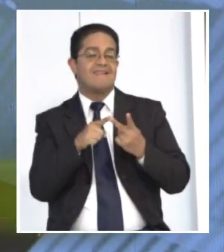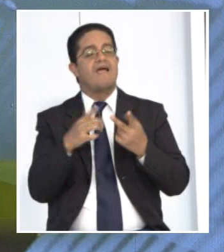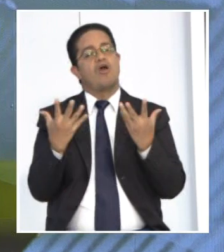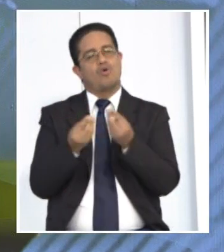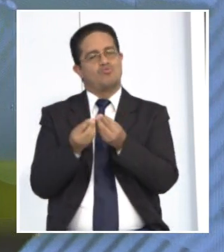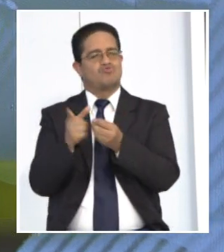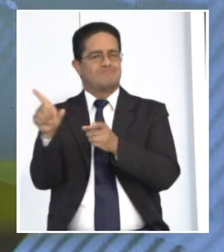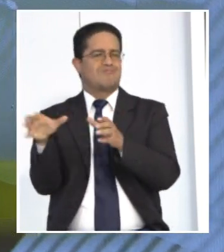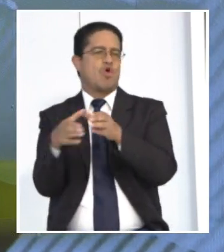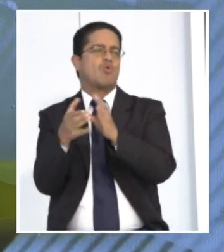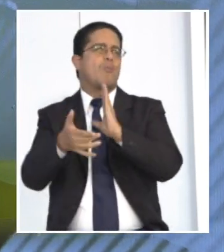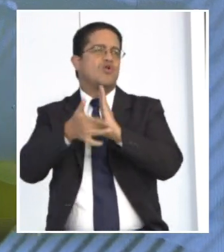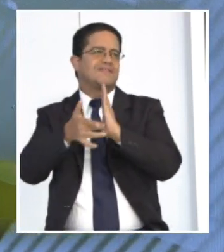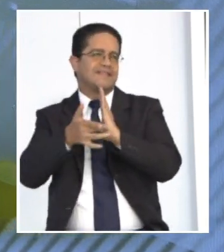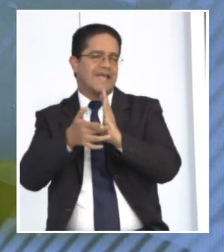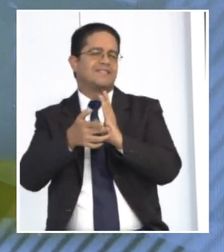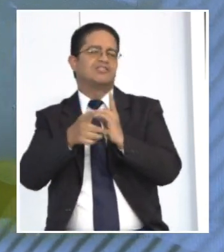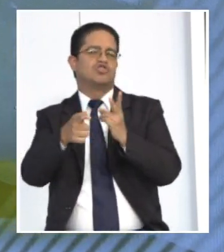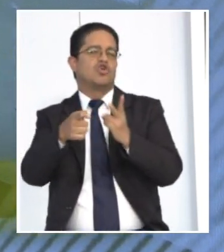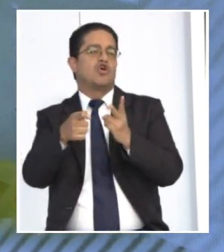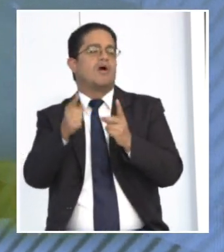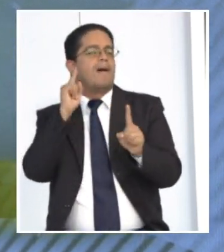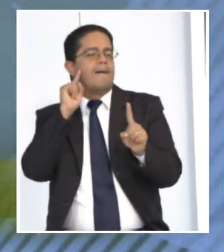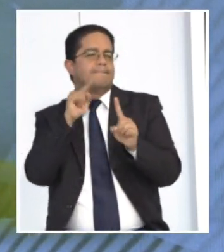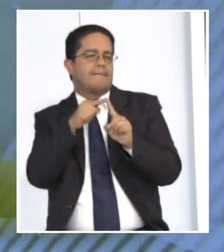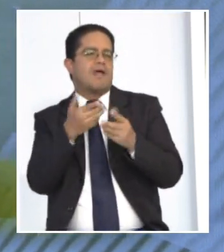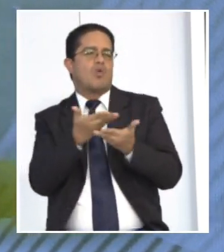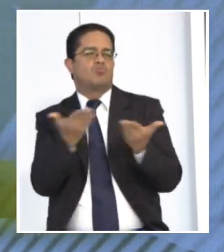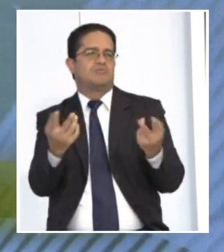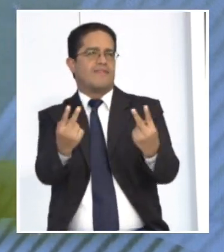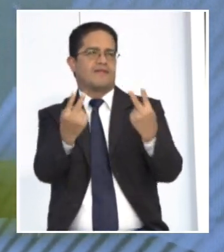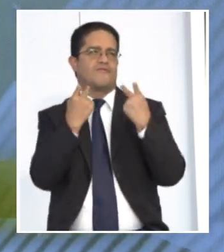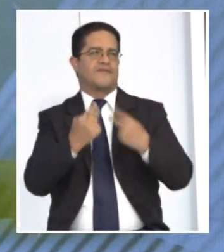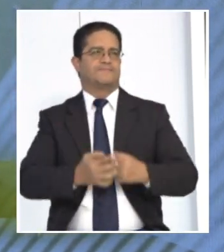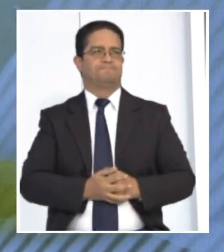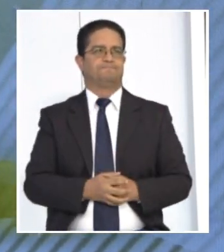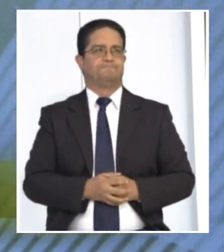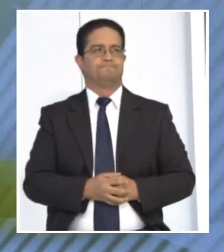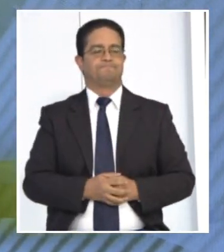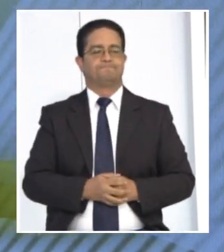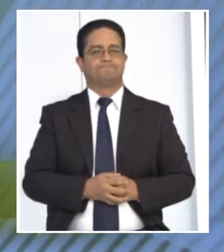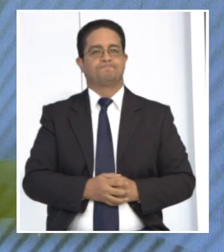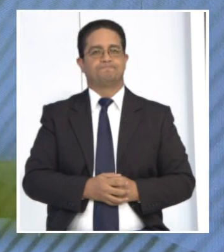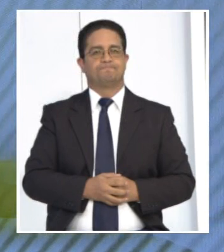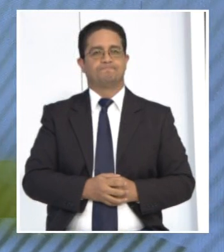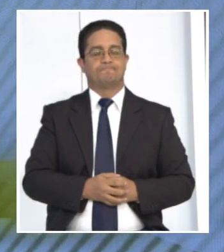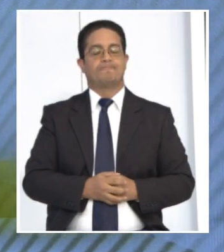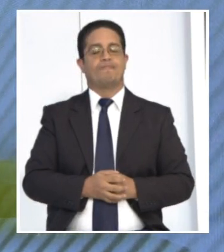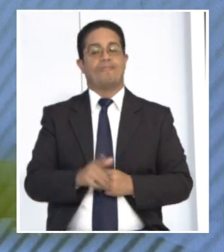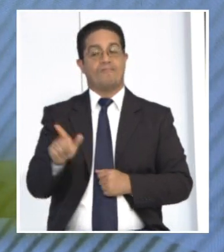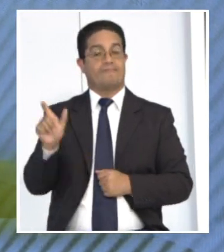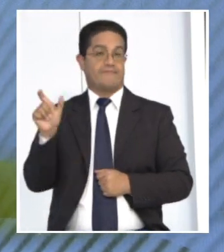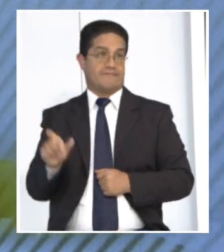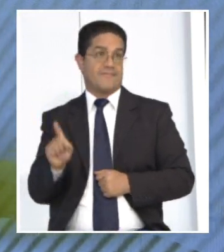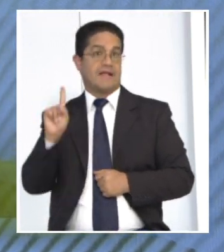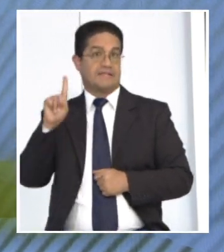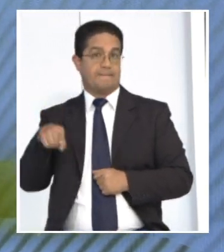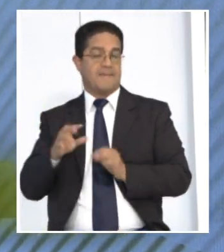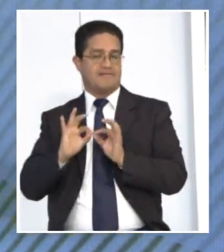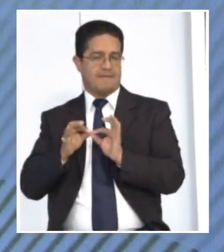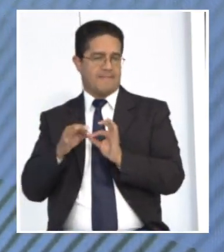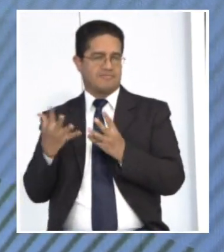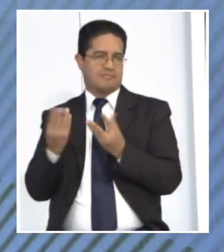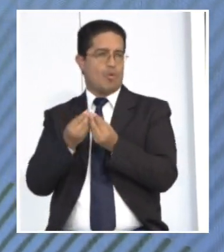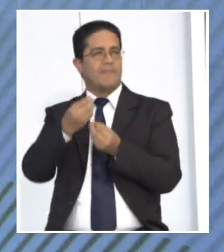todo el equipo técnico y de producción que hace posible que este espacio llegue hasta sus hogares. En interpretación de lengua de señas me acompaña